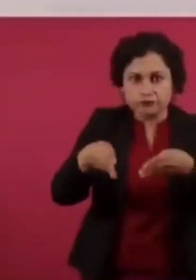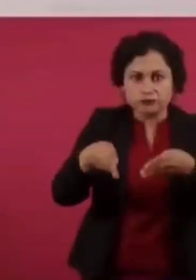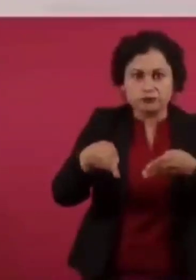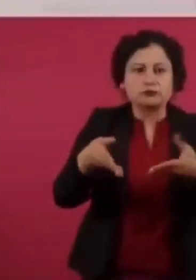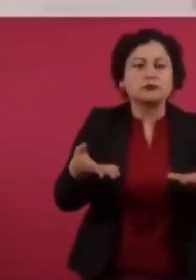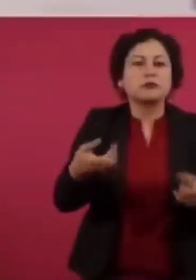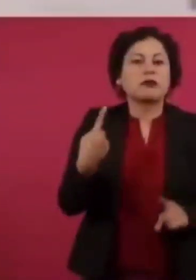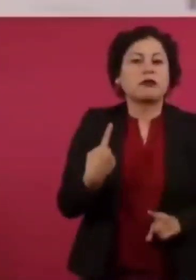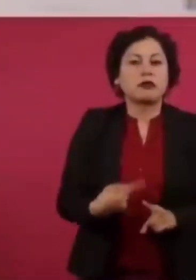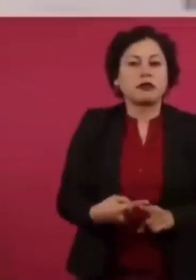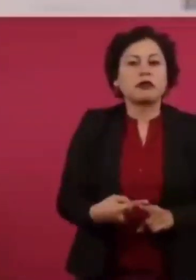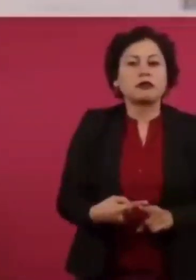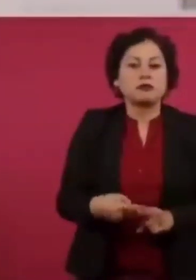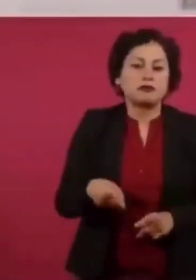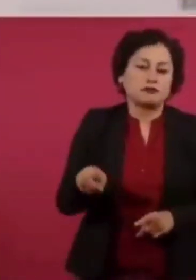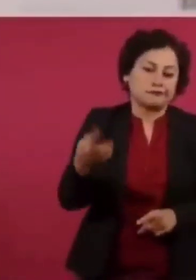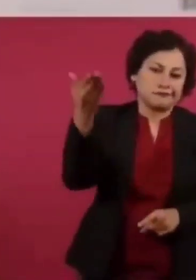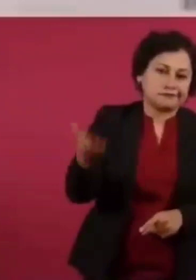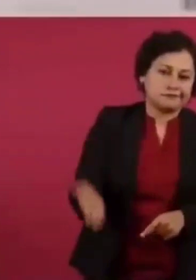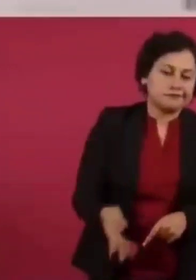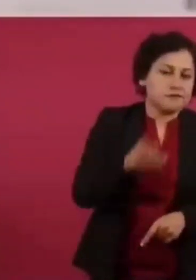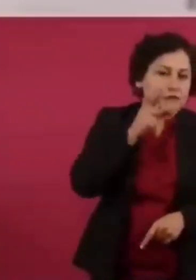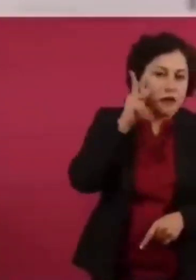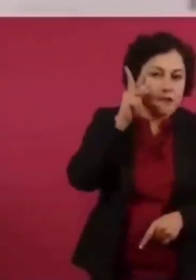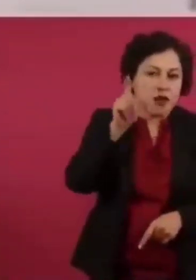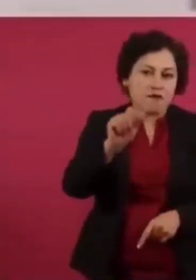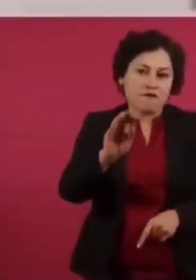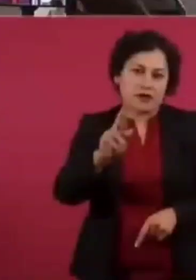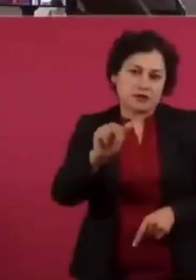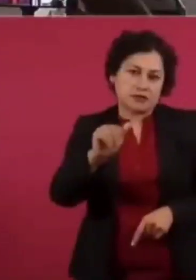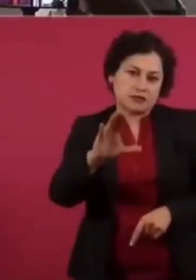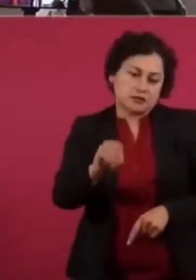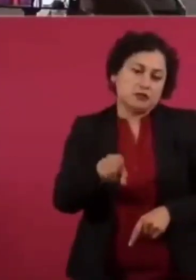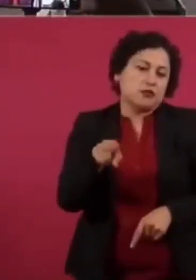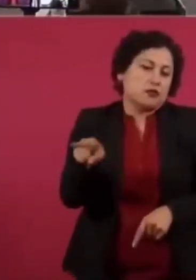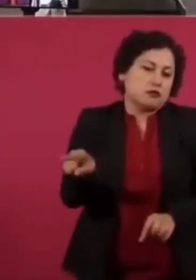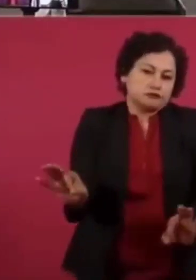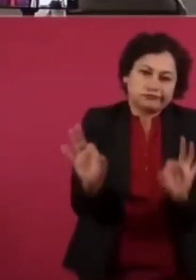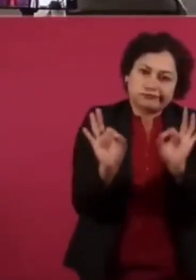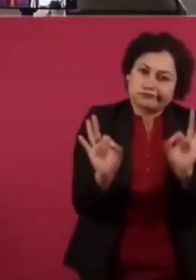actúa así. Es muy consecuente. Sí, sí, señor.